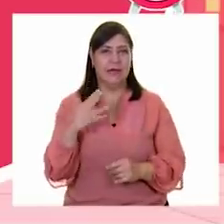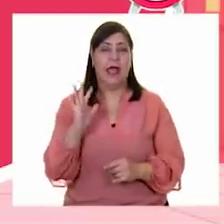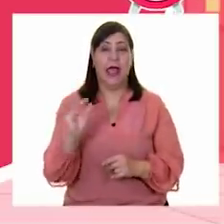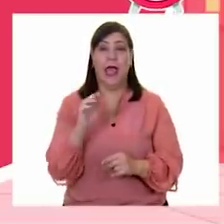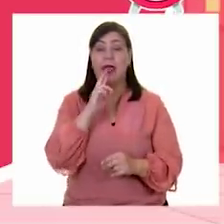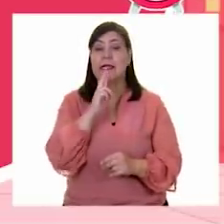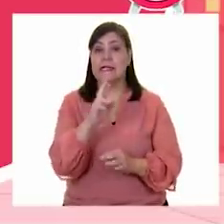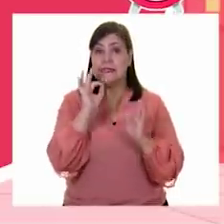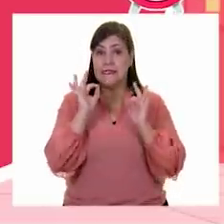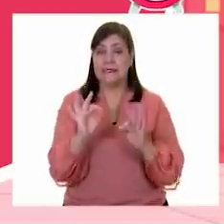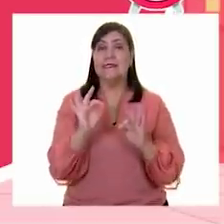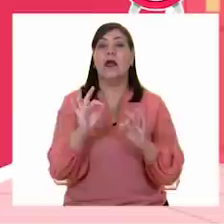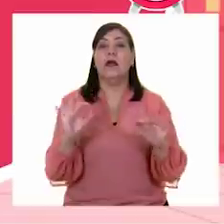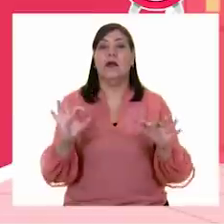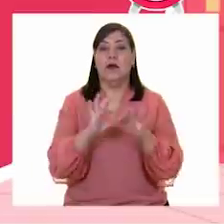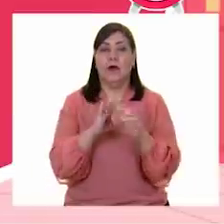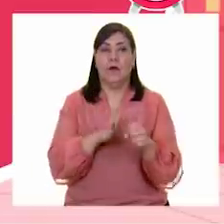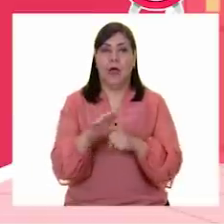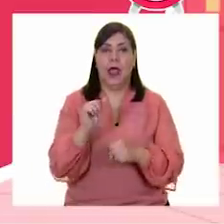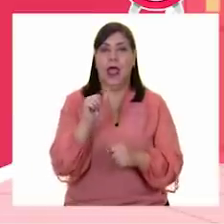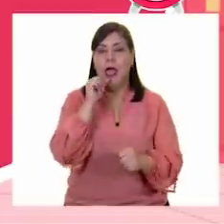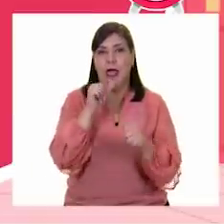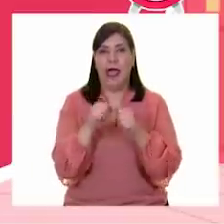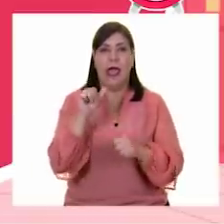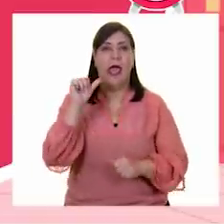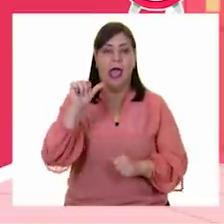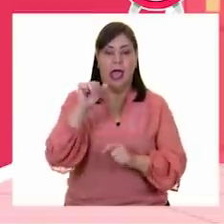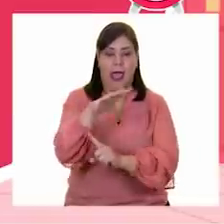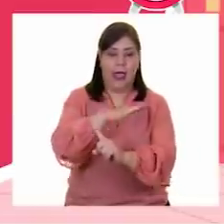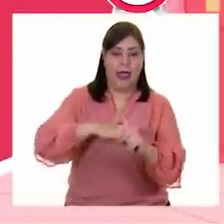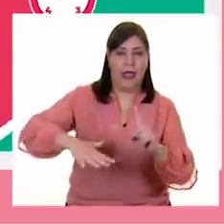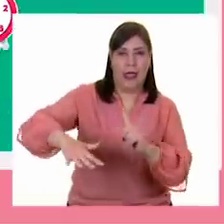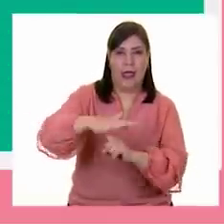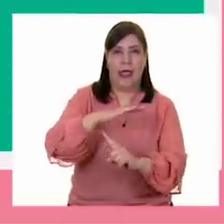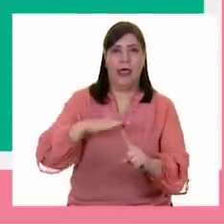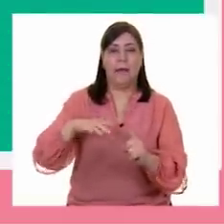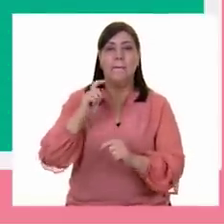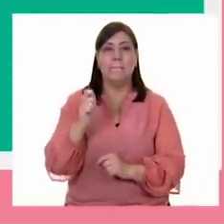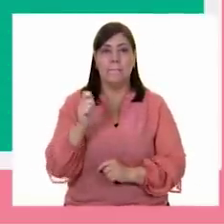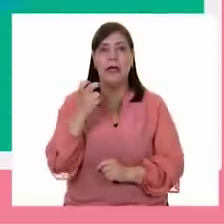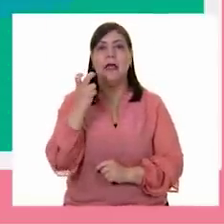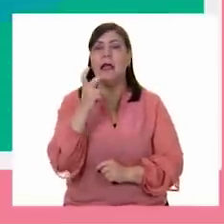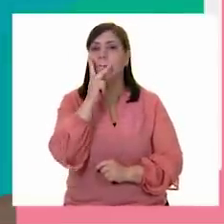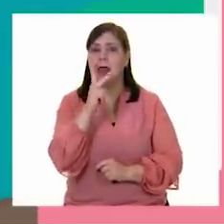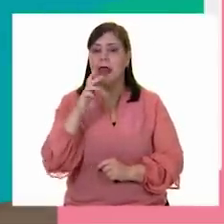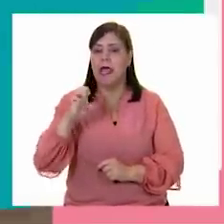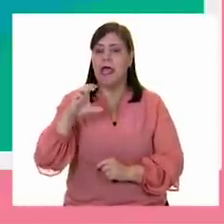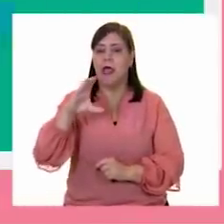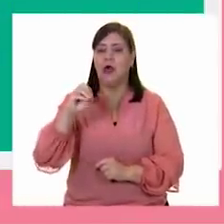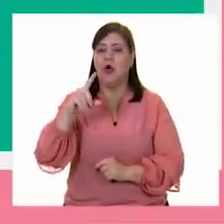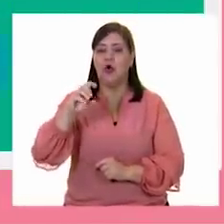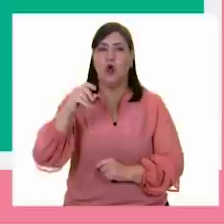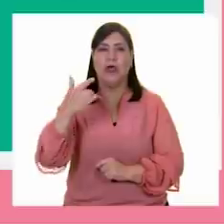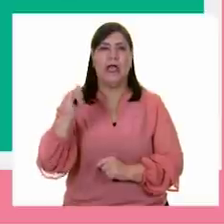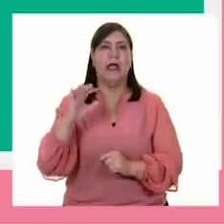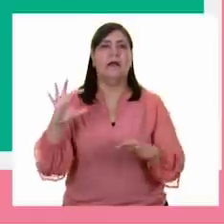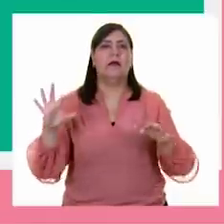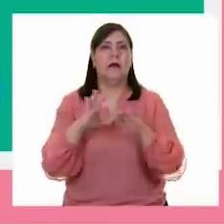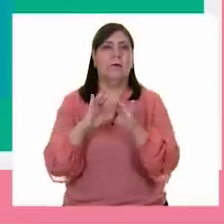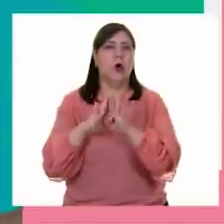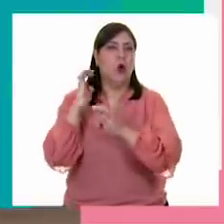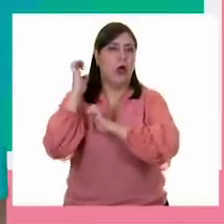La respuesta correcta es A, medio ambiente. La palabra ecología proviene del griego